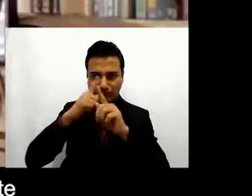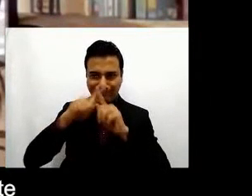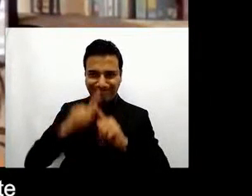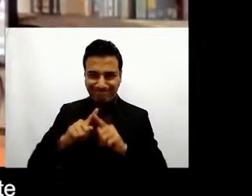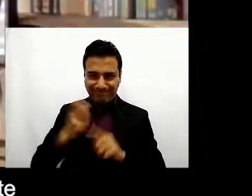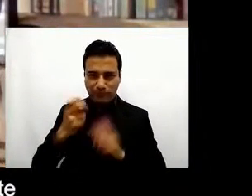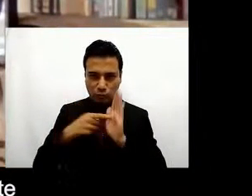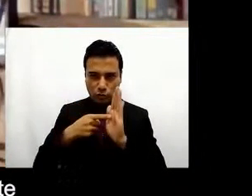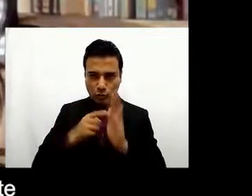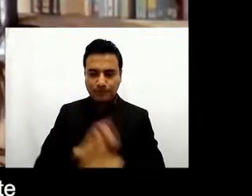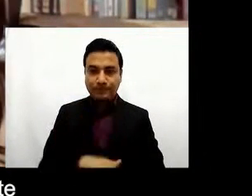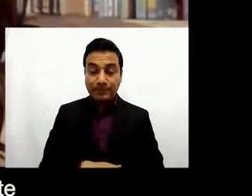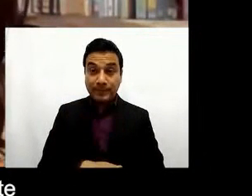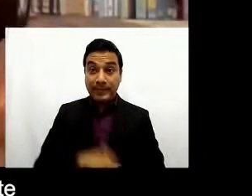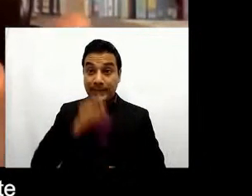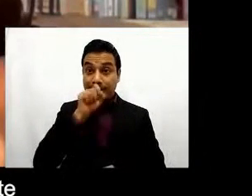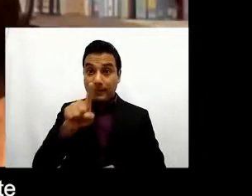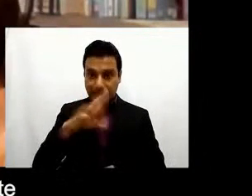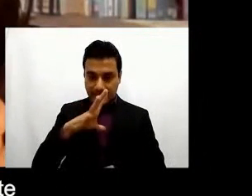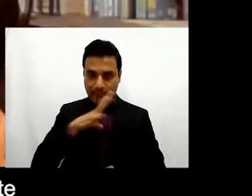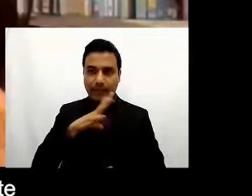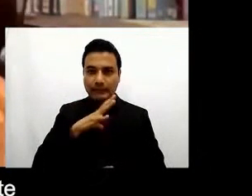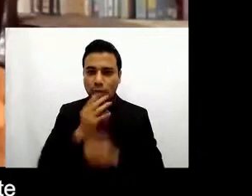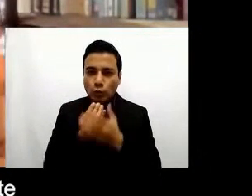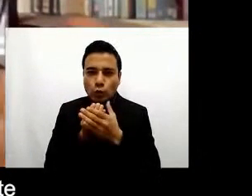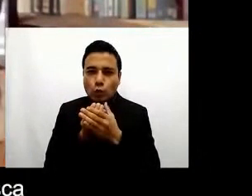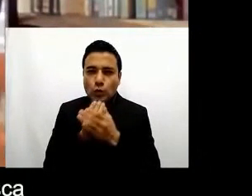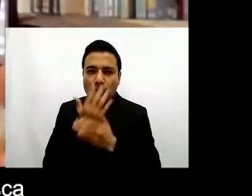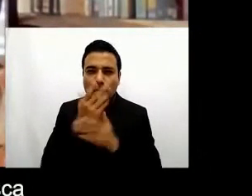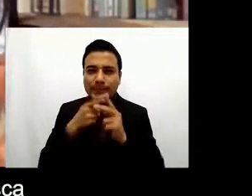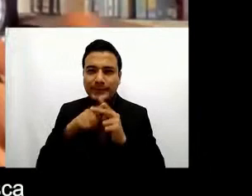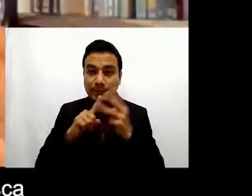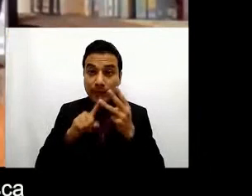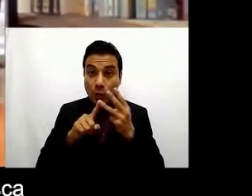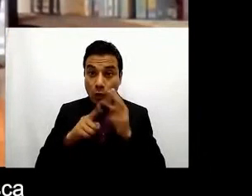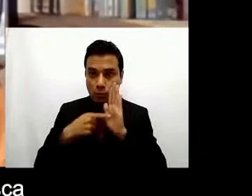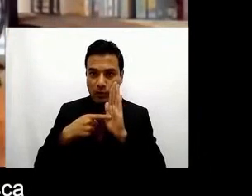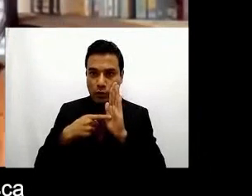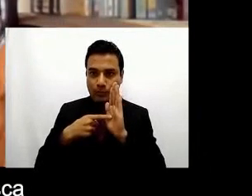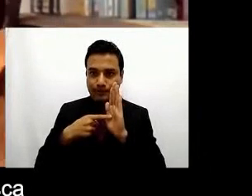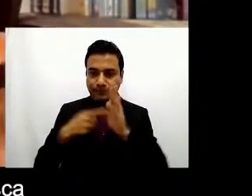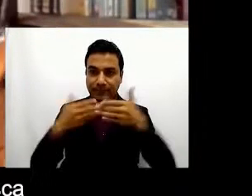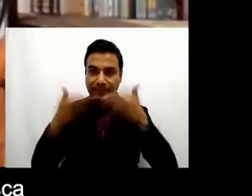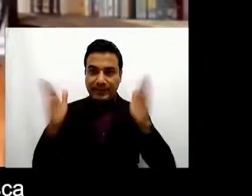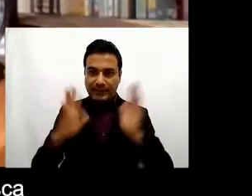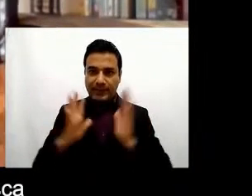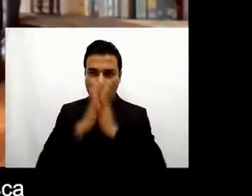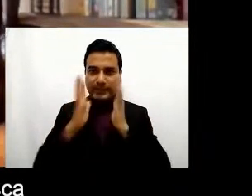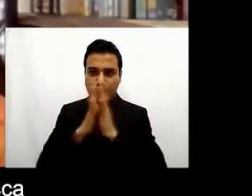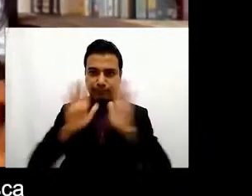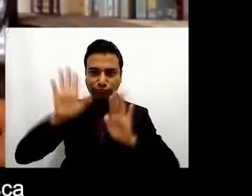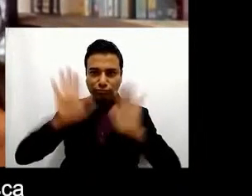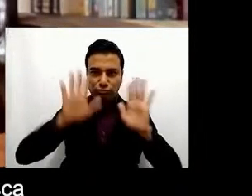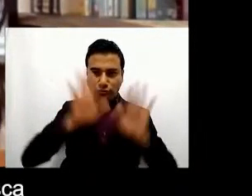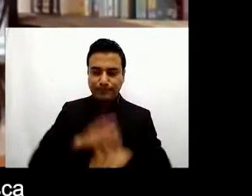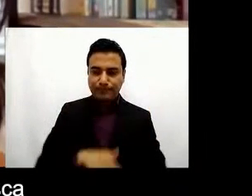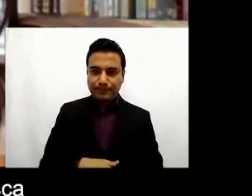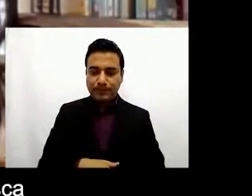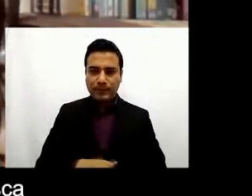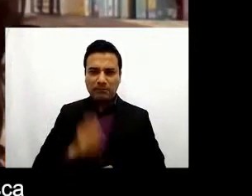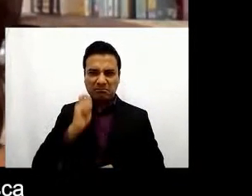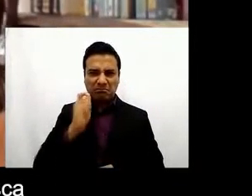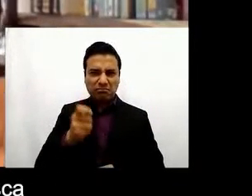incipiente, también está cobrando presencia el modelo de la democracia participativa, que pues